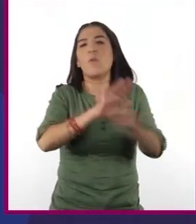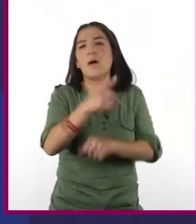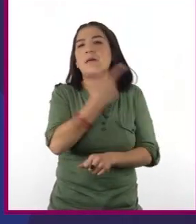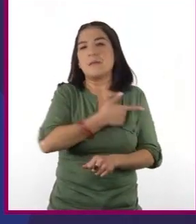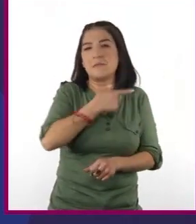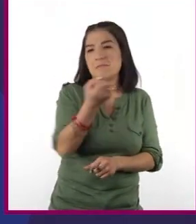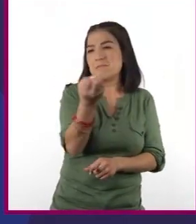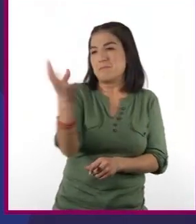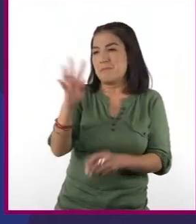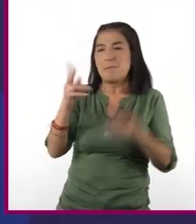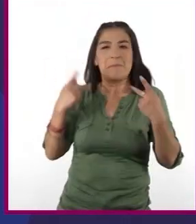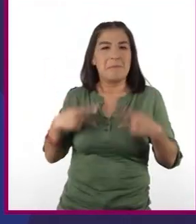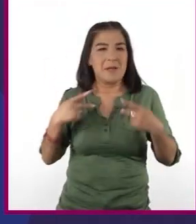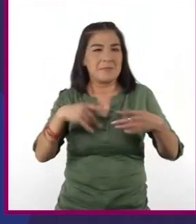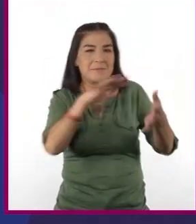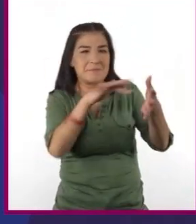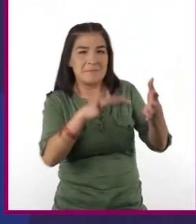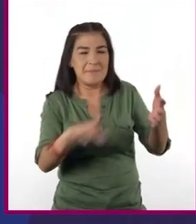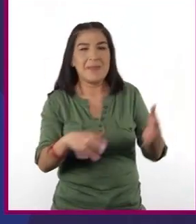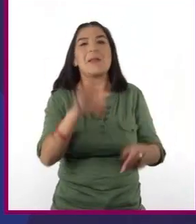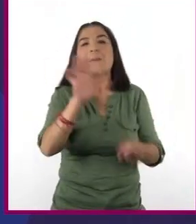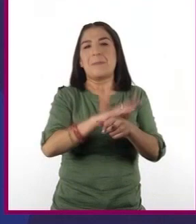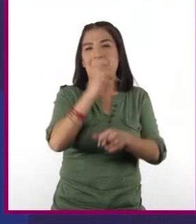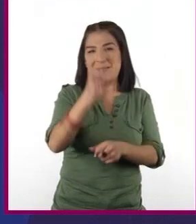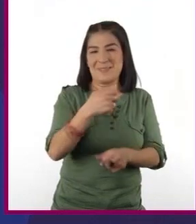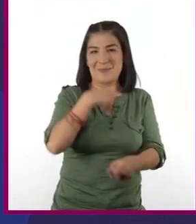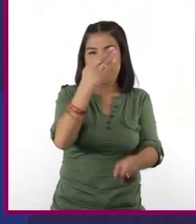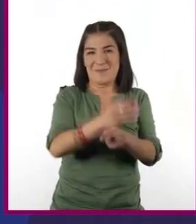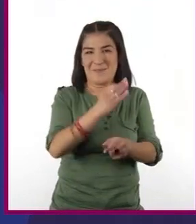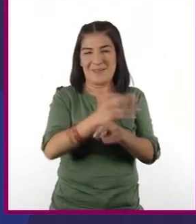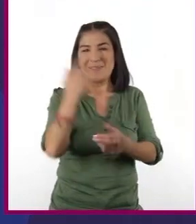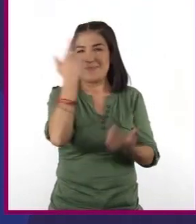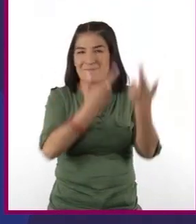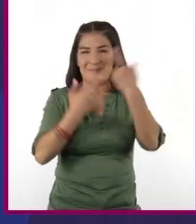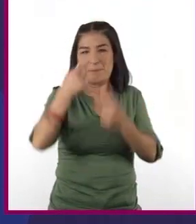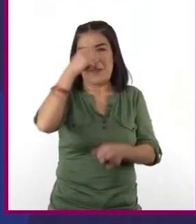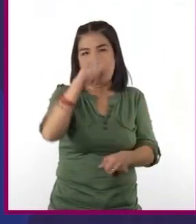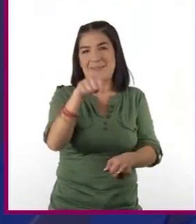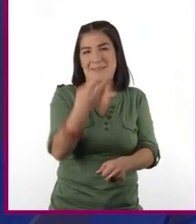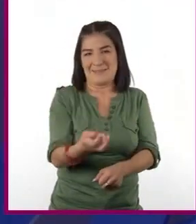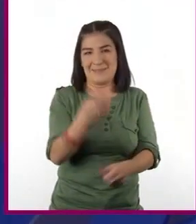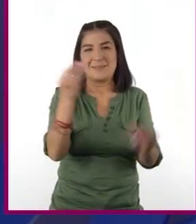a un público. Y por eso traje todo ese análisis para esta sesión.